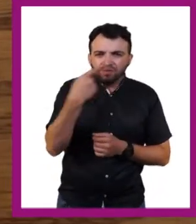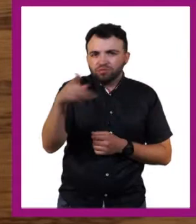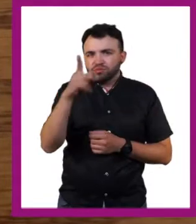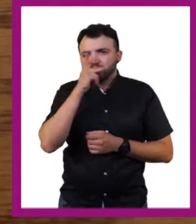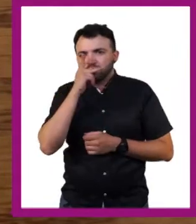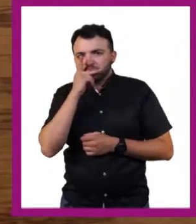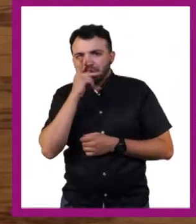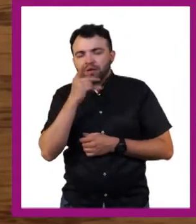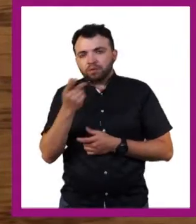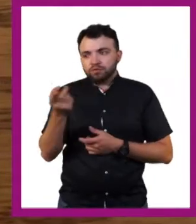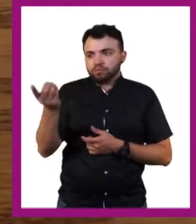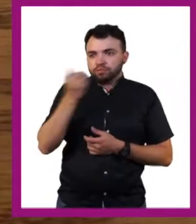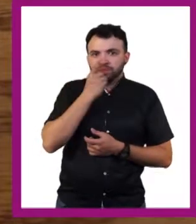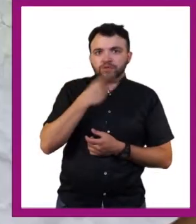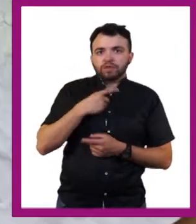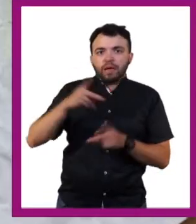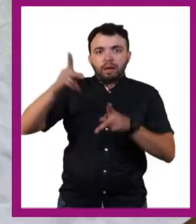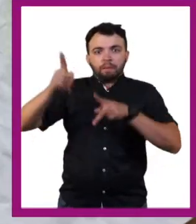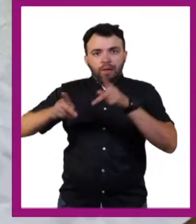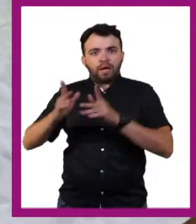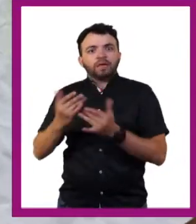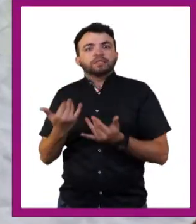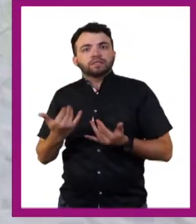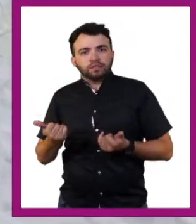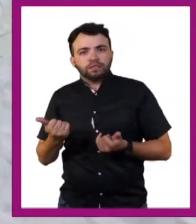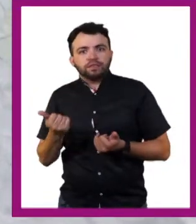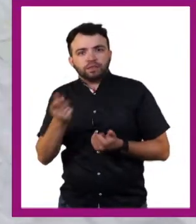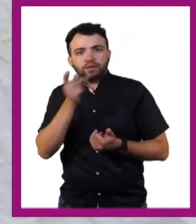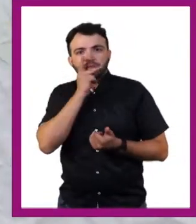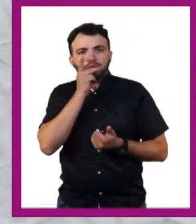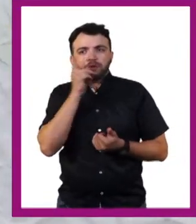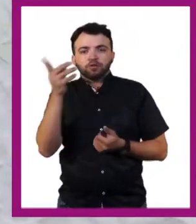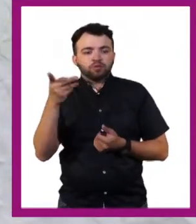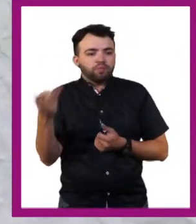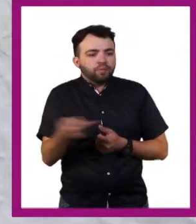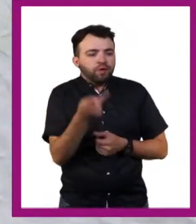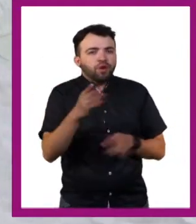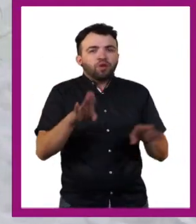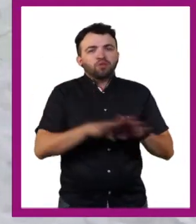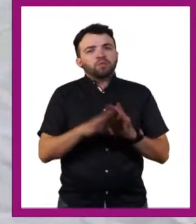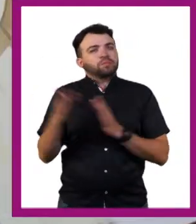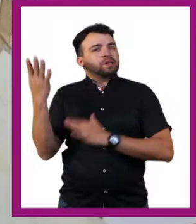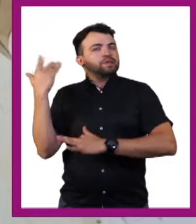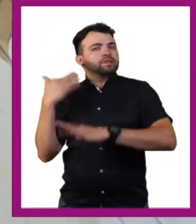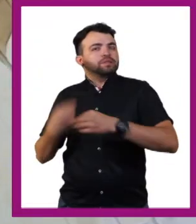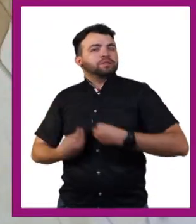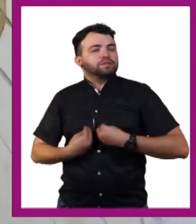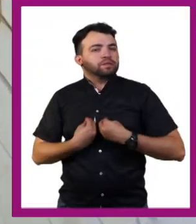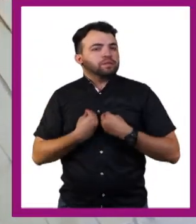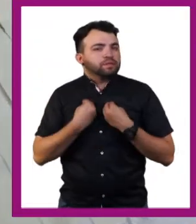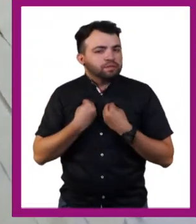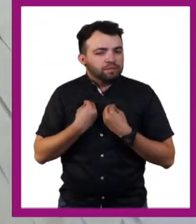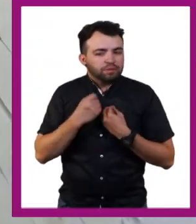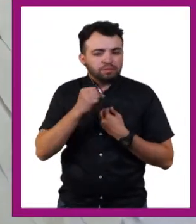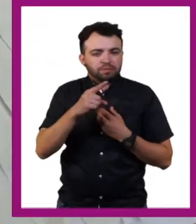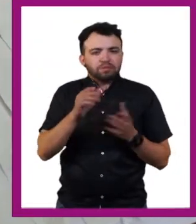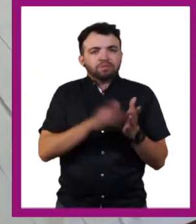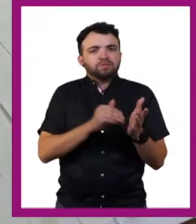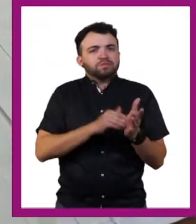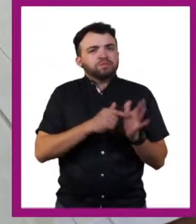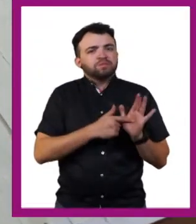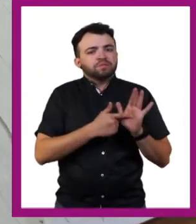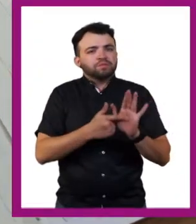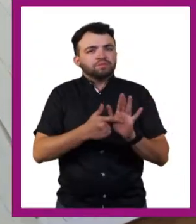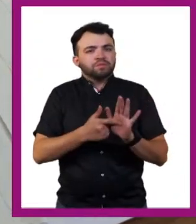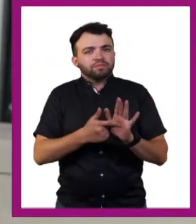con él, que le has preguntado cosas sobre cómo era su vida, con sus documentos que aquí vemos